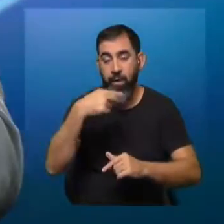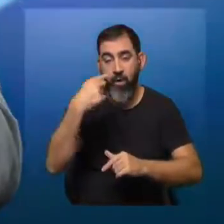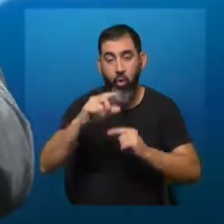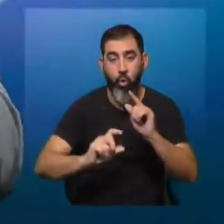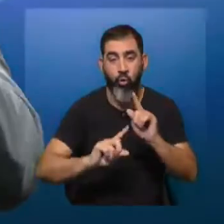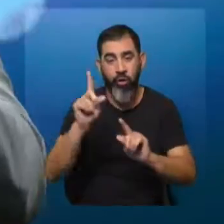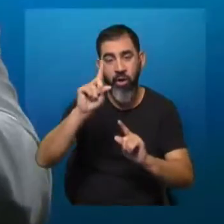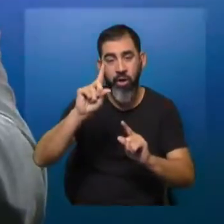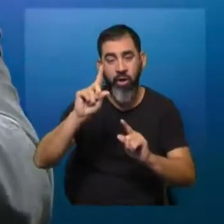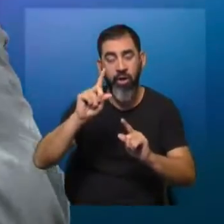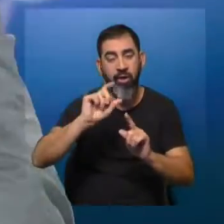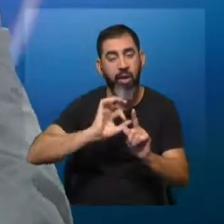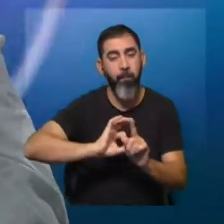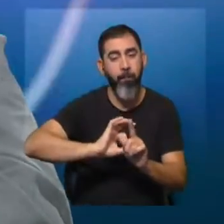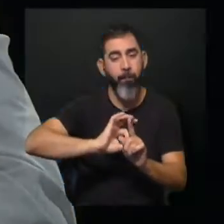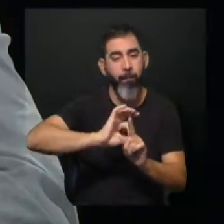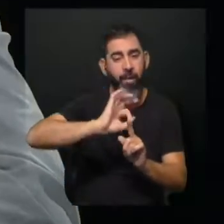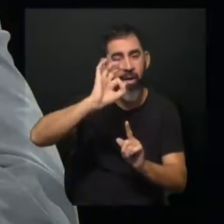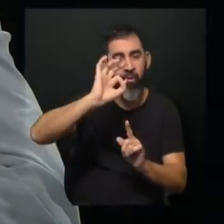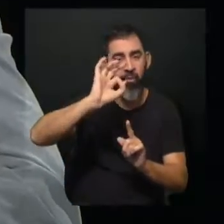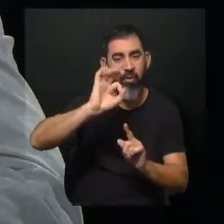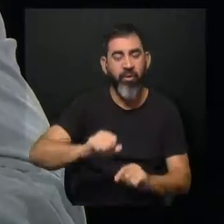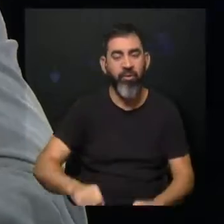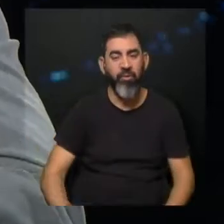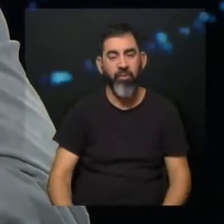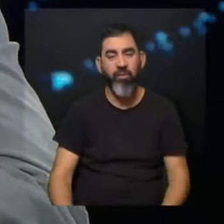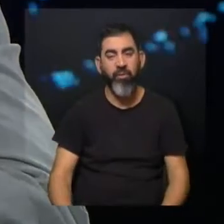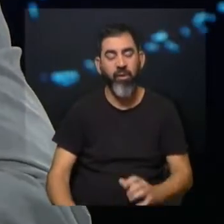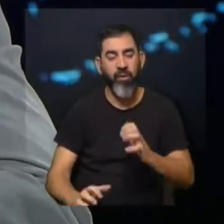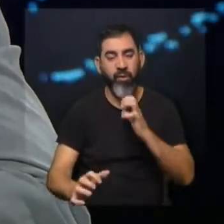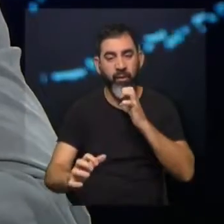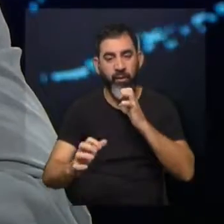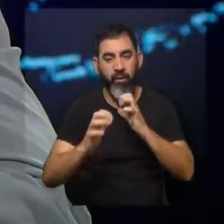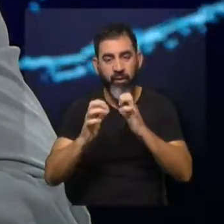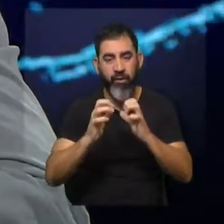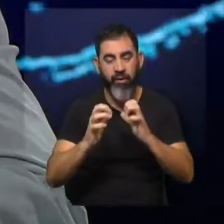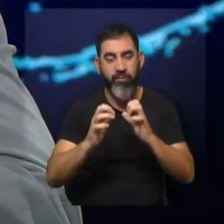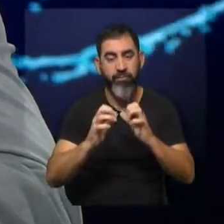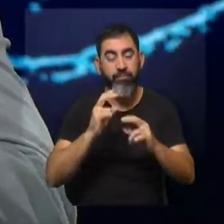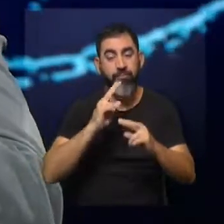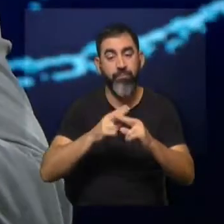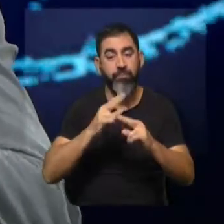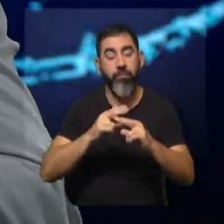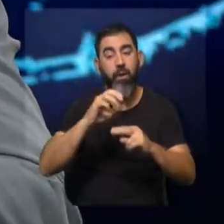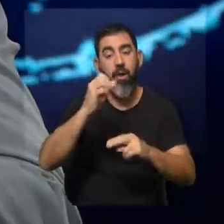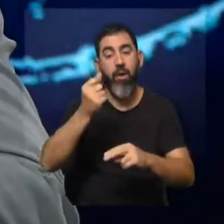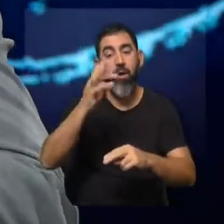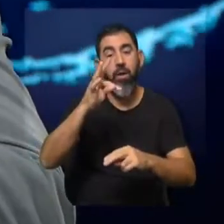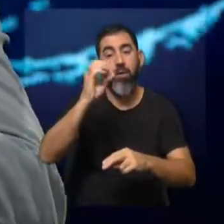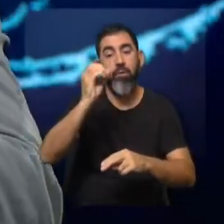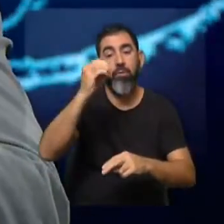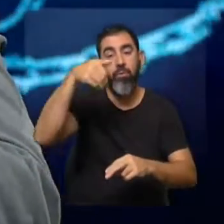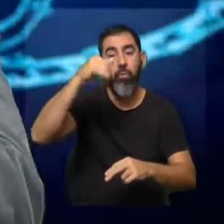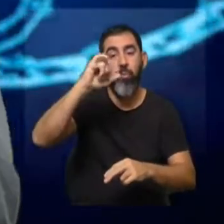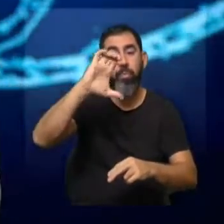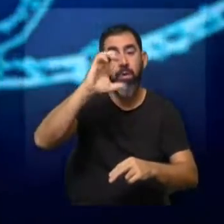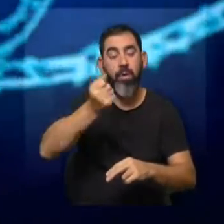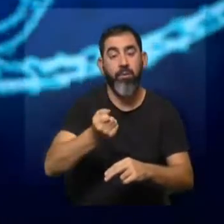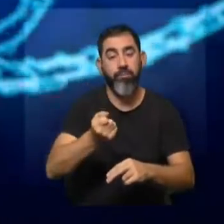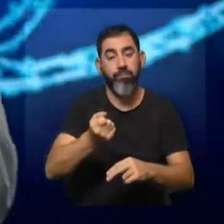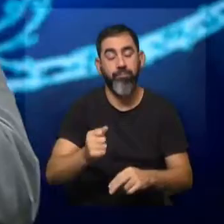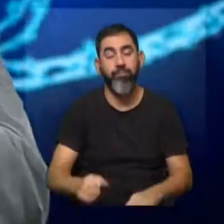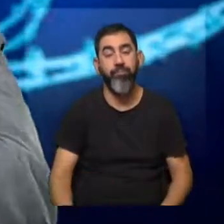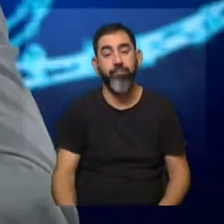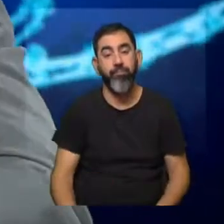se transforma en temperatura, digamos. Esa energía es lo que se llama energía atómica, que refiere al átomo, pero que